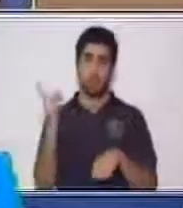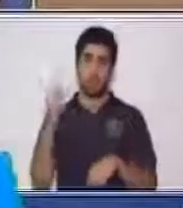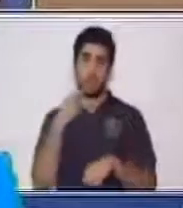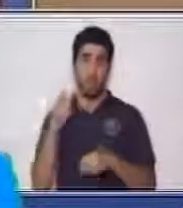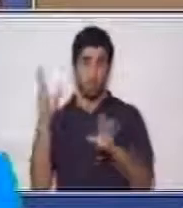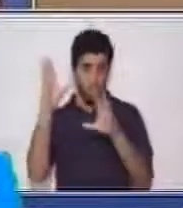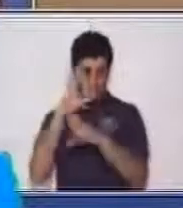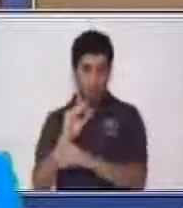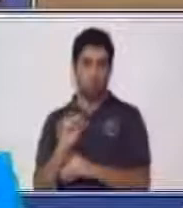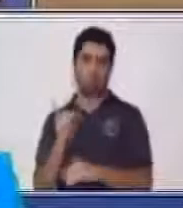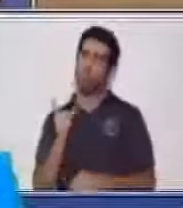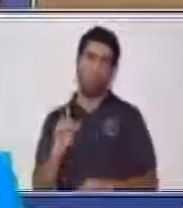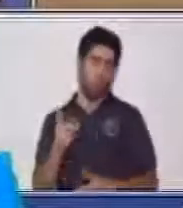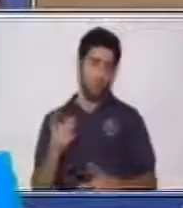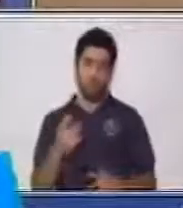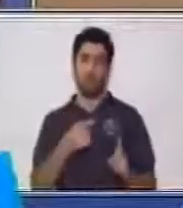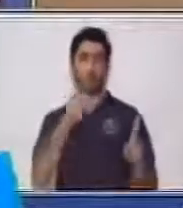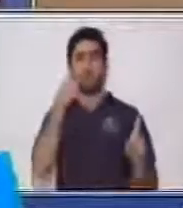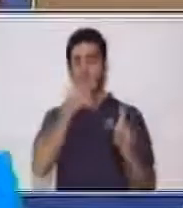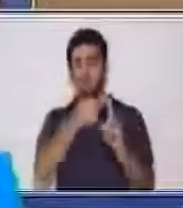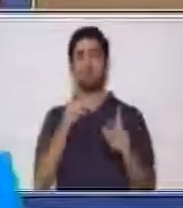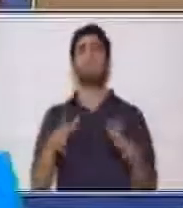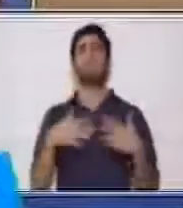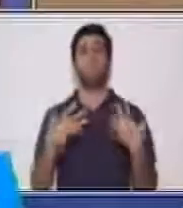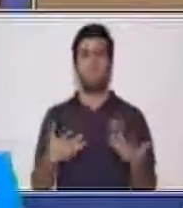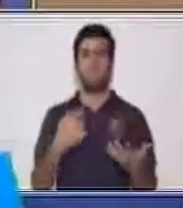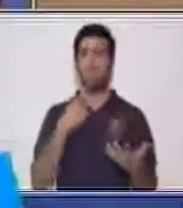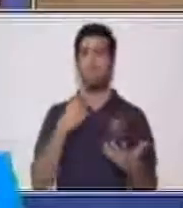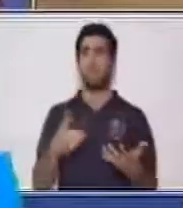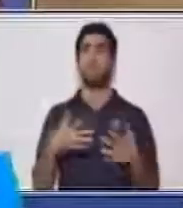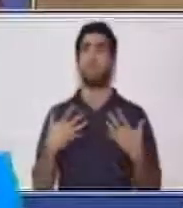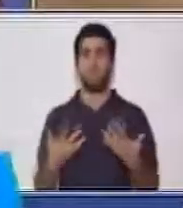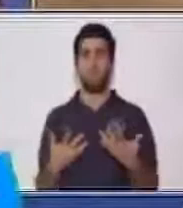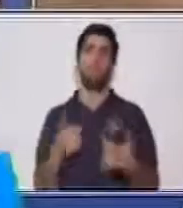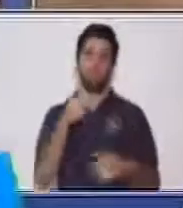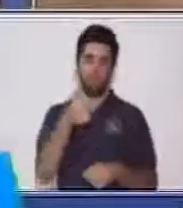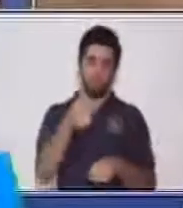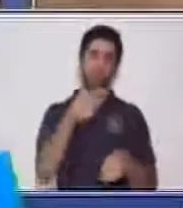noches? No, ¿verdad? Nos tendría que decir